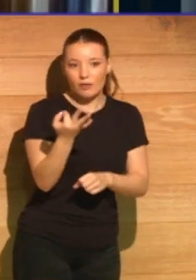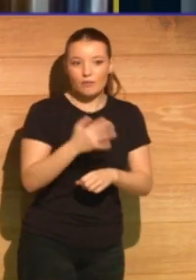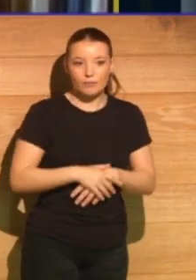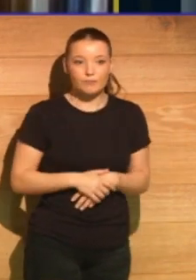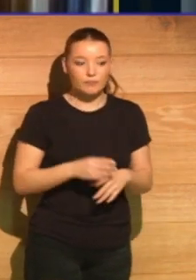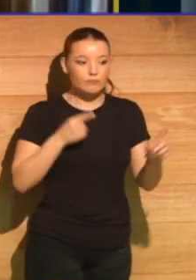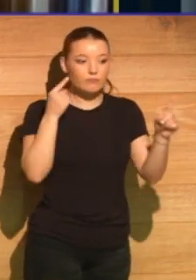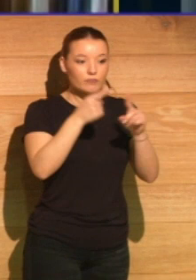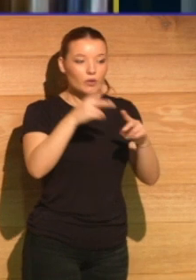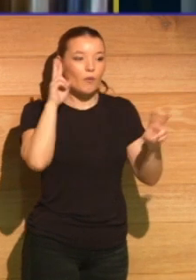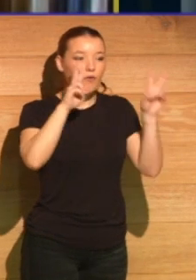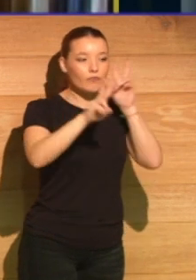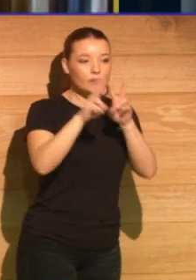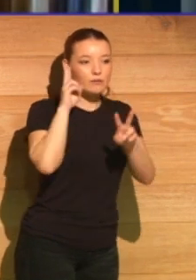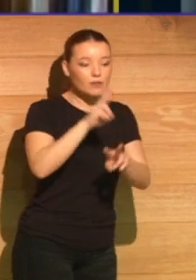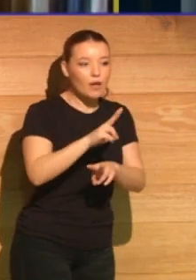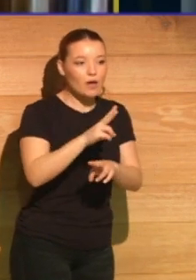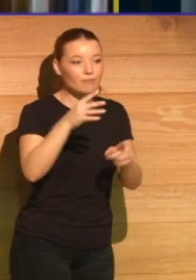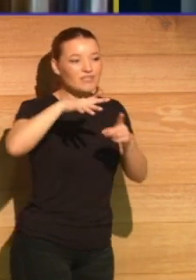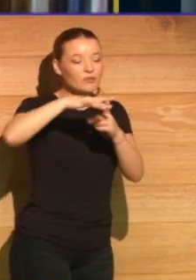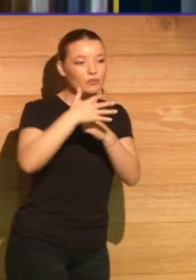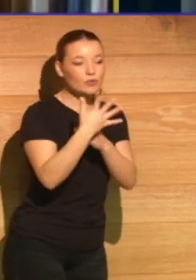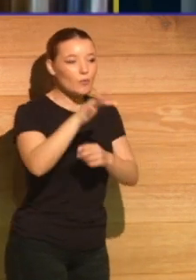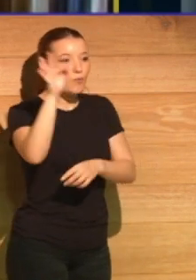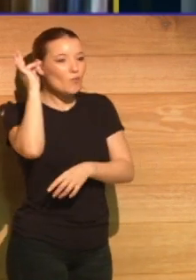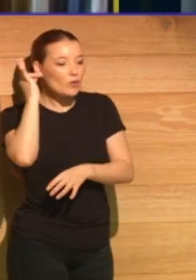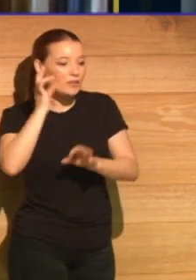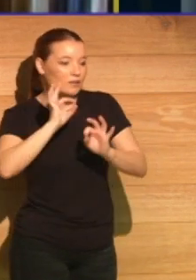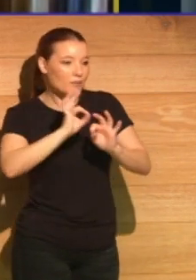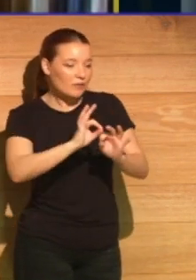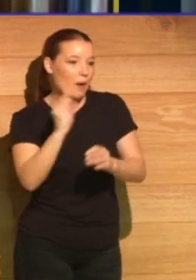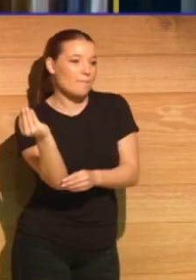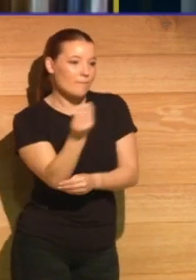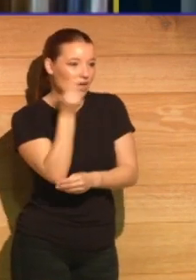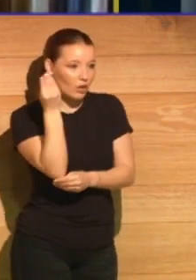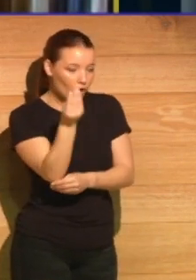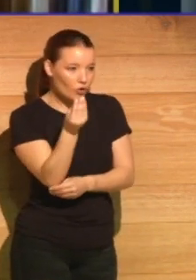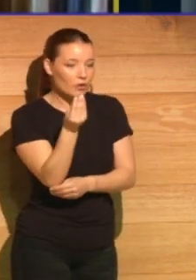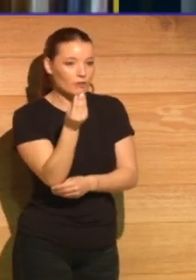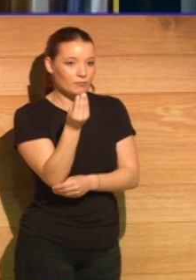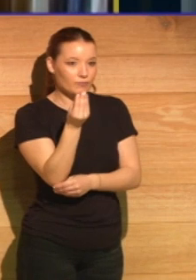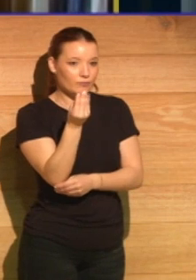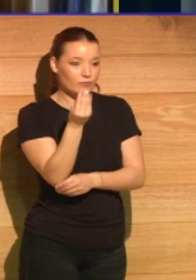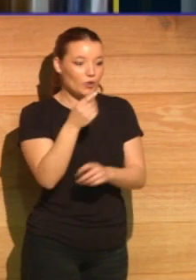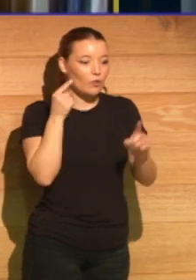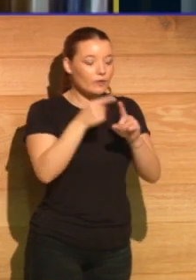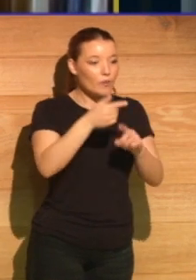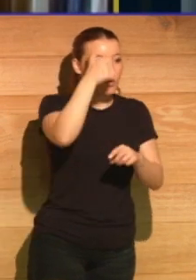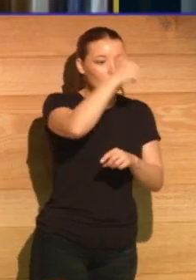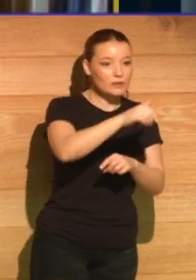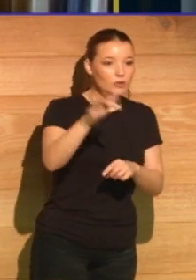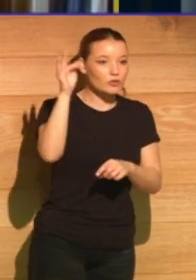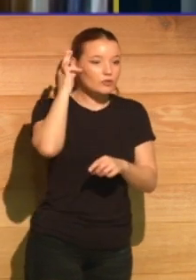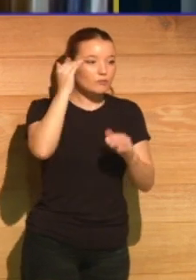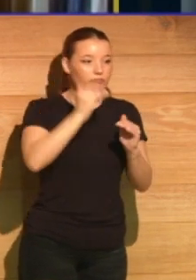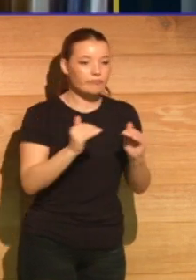para visibilizar, para que mejore la situación de la mujer en la academia, para que chicas y chicos no interpreten